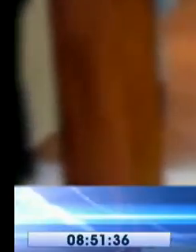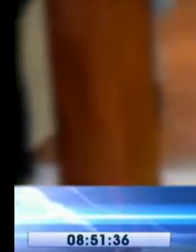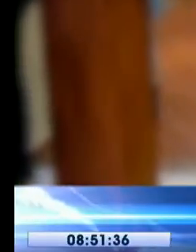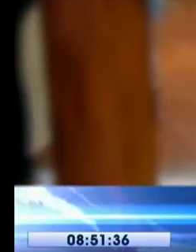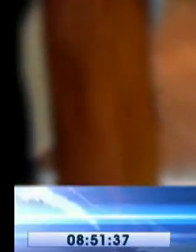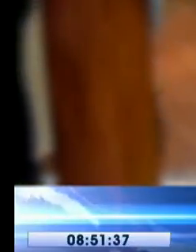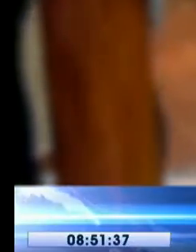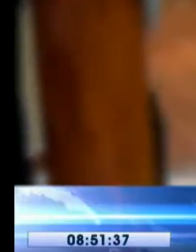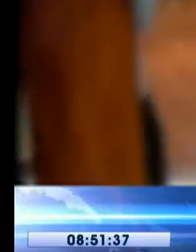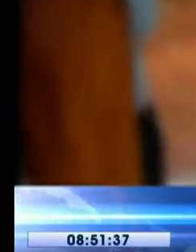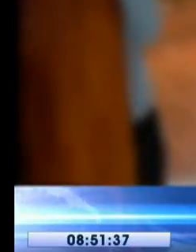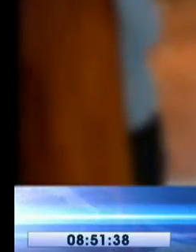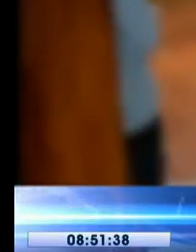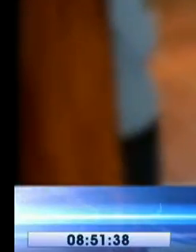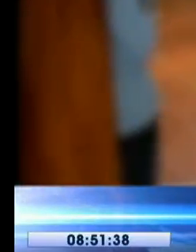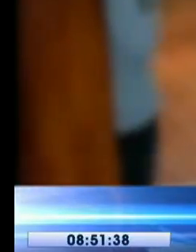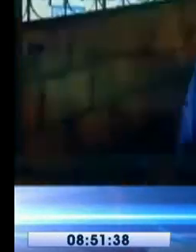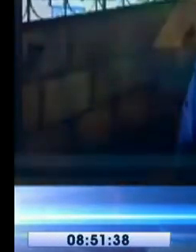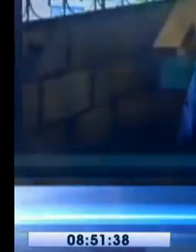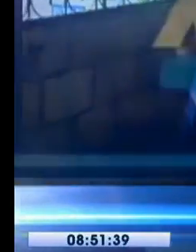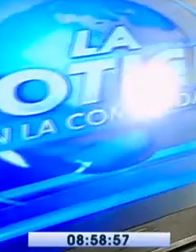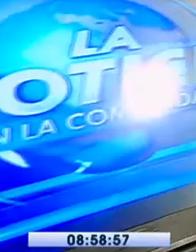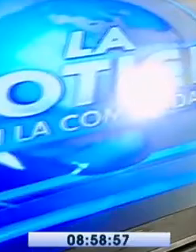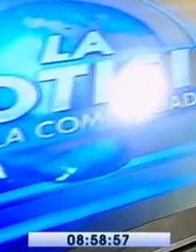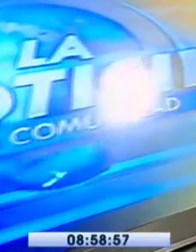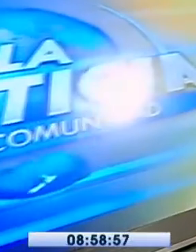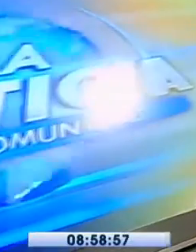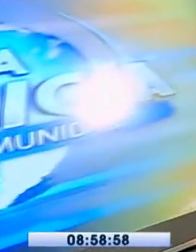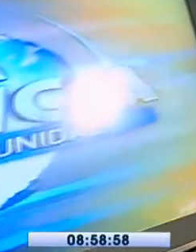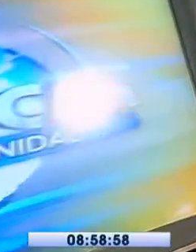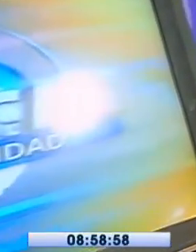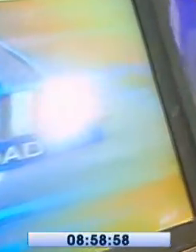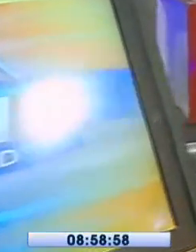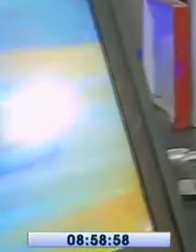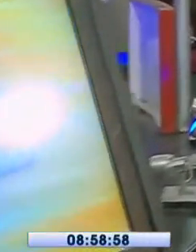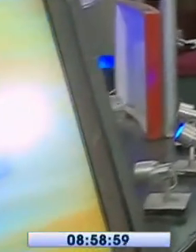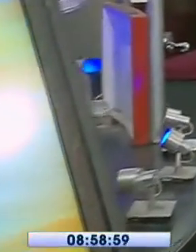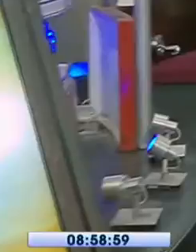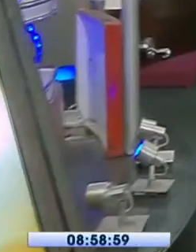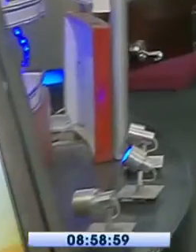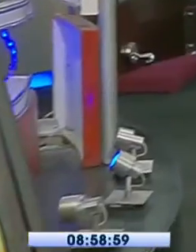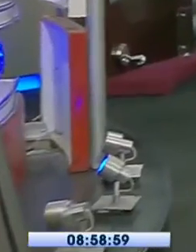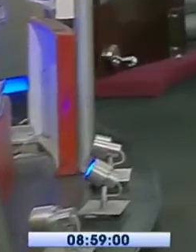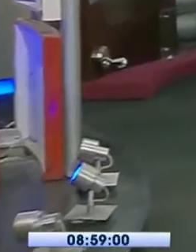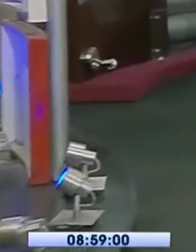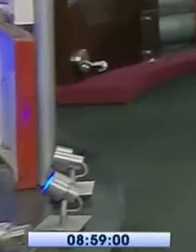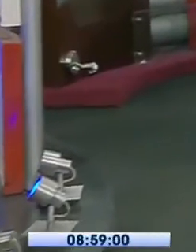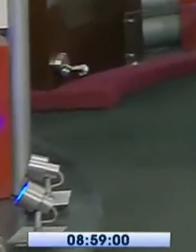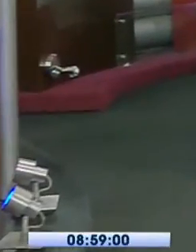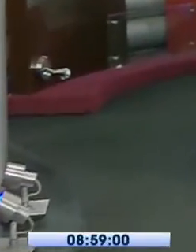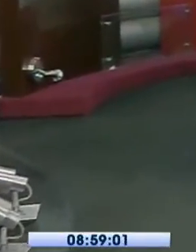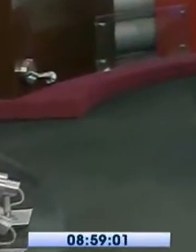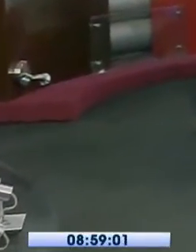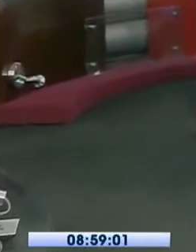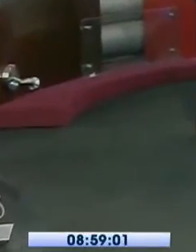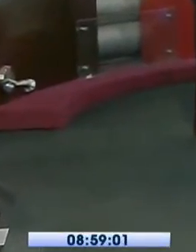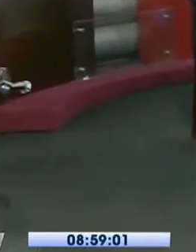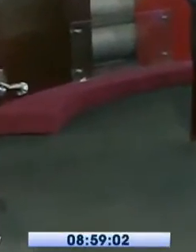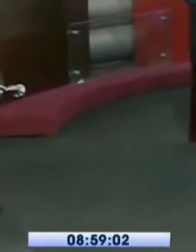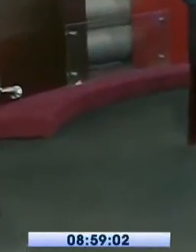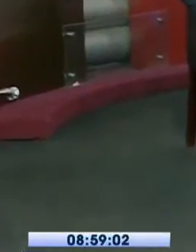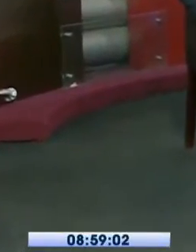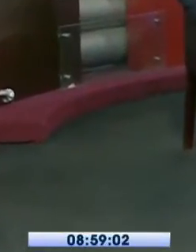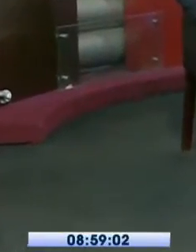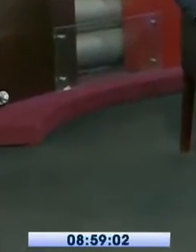Estudios el doctor Carlos Estarelles Velázquez y con él justamente vamos a conversar lo que acabamos de